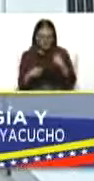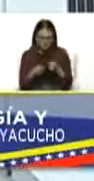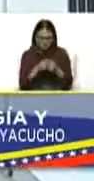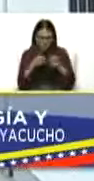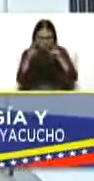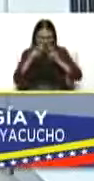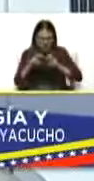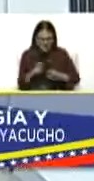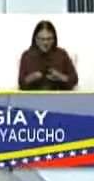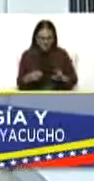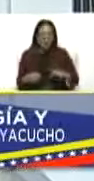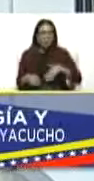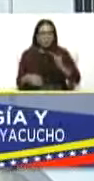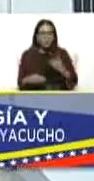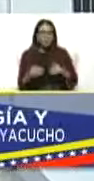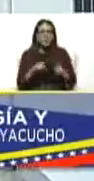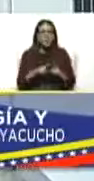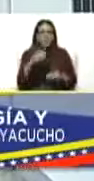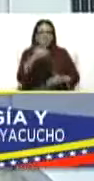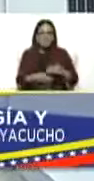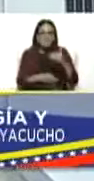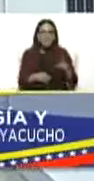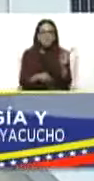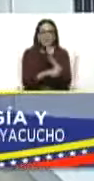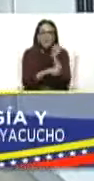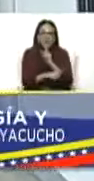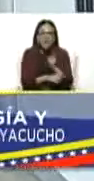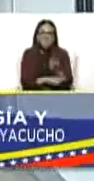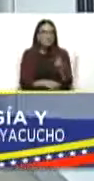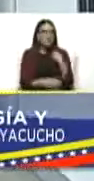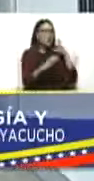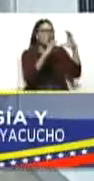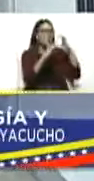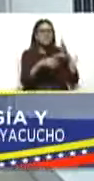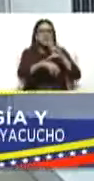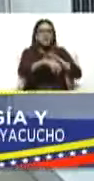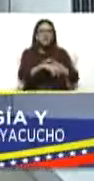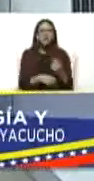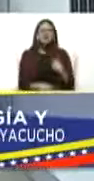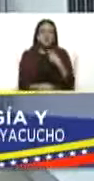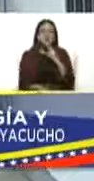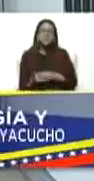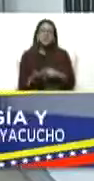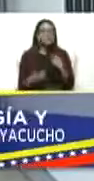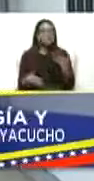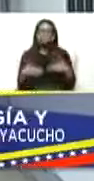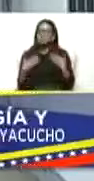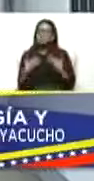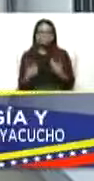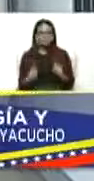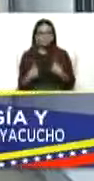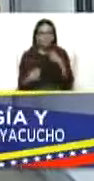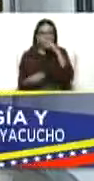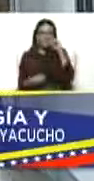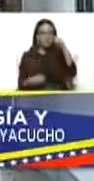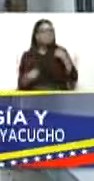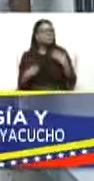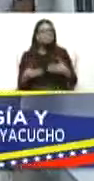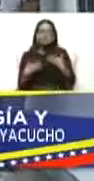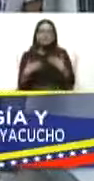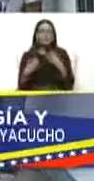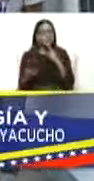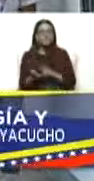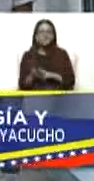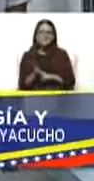avanzar en las consultas. Estoy muy feliz, doctora Yoscani. Además de allí,